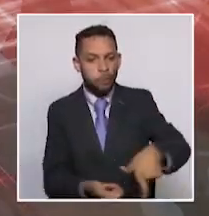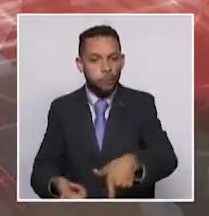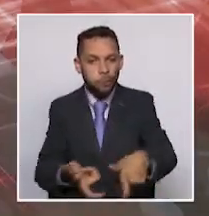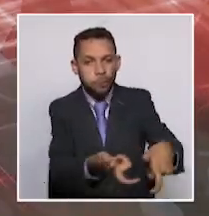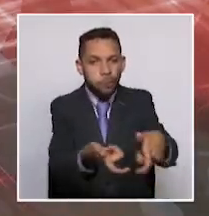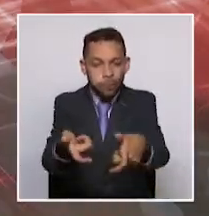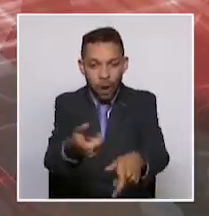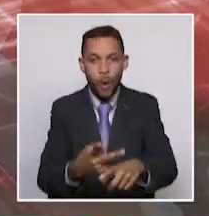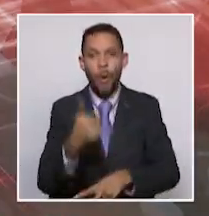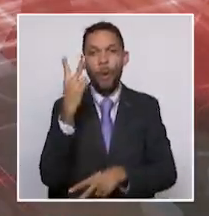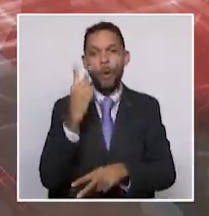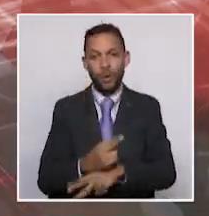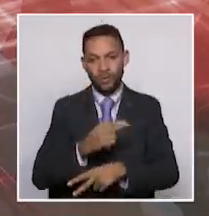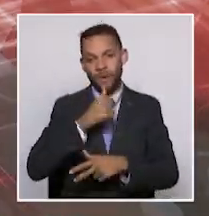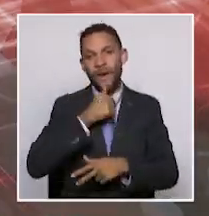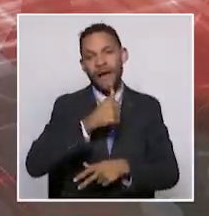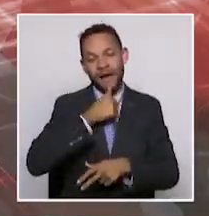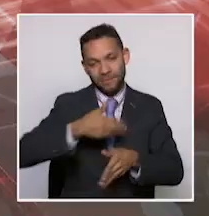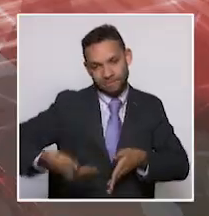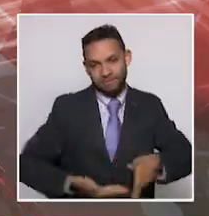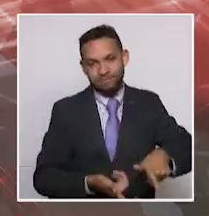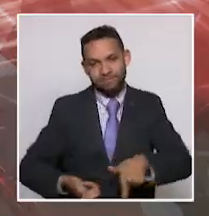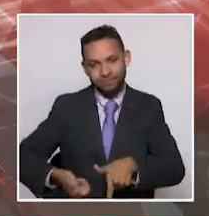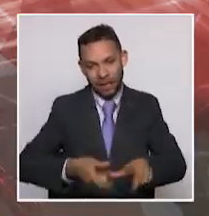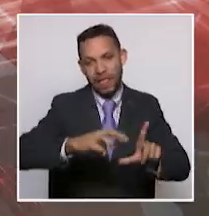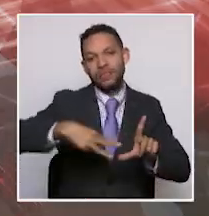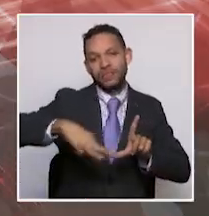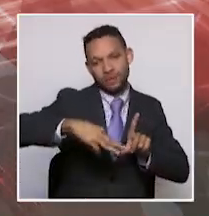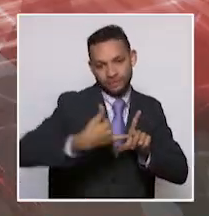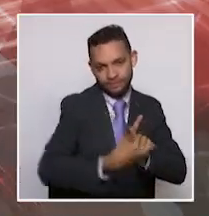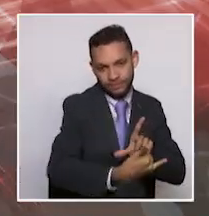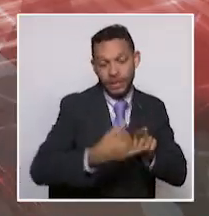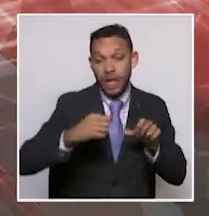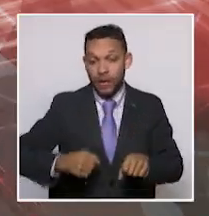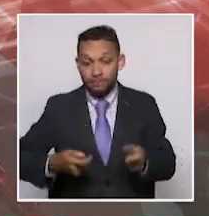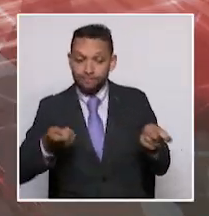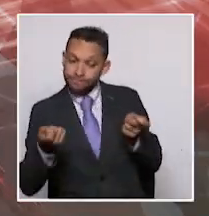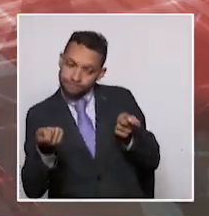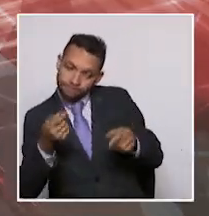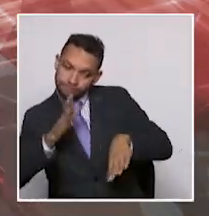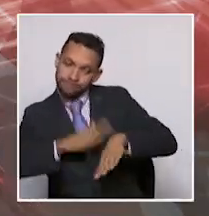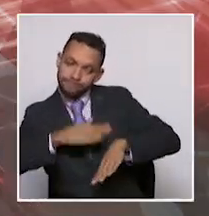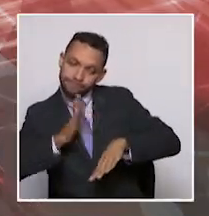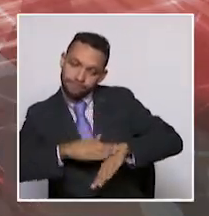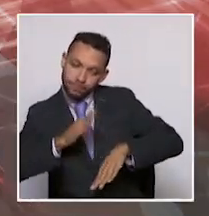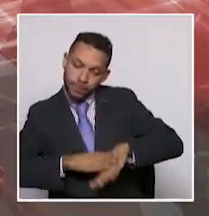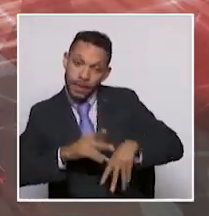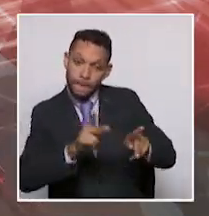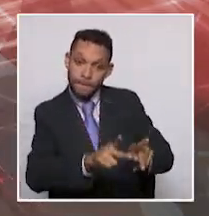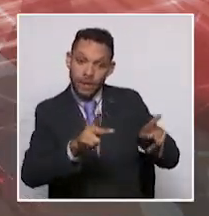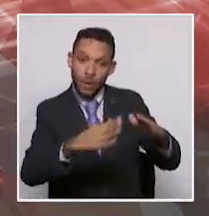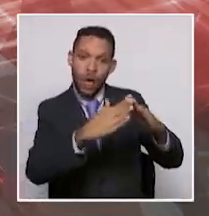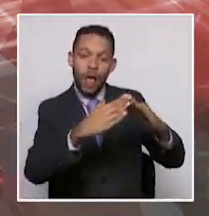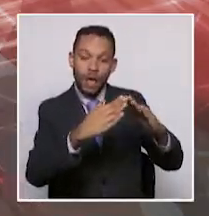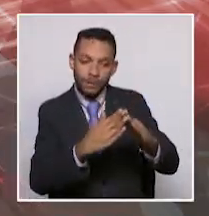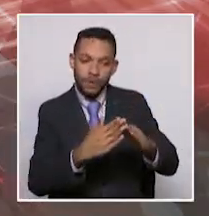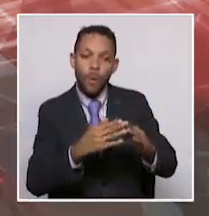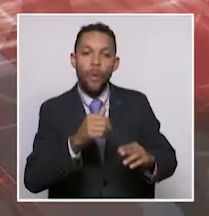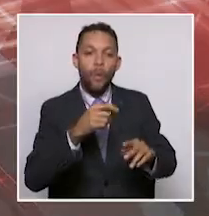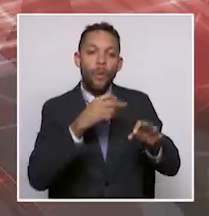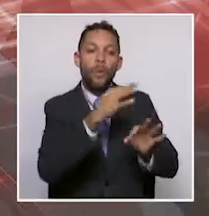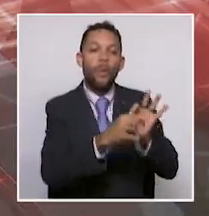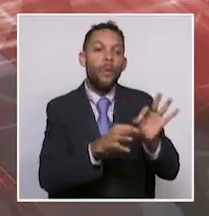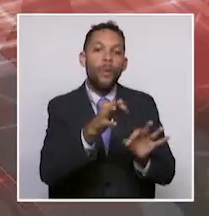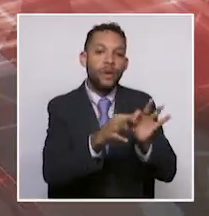al corte del servicio para los habitantes aledaños. Las autoridades hicieron un llamado para que los usuarios hagan uso racional de